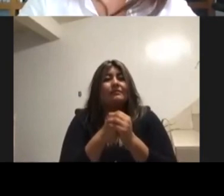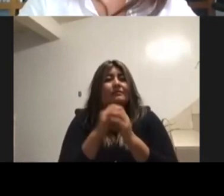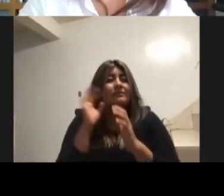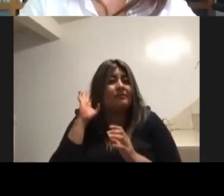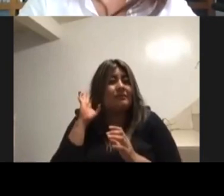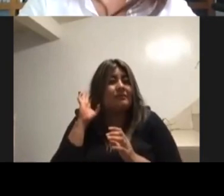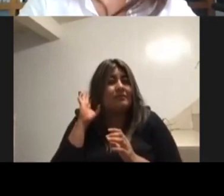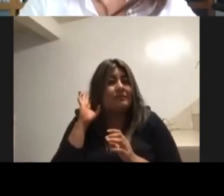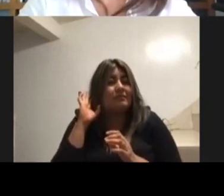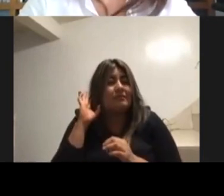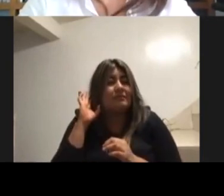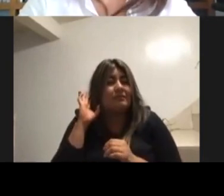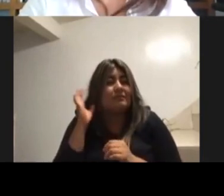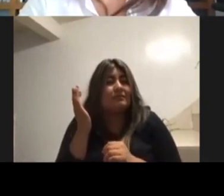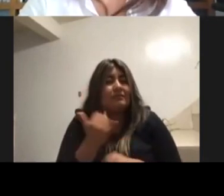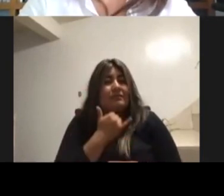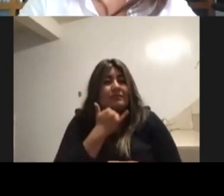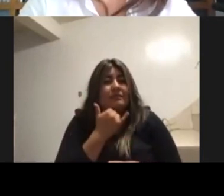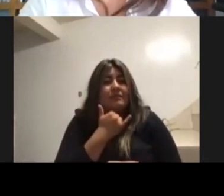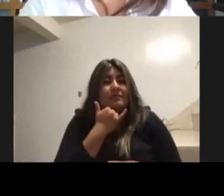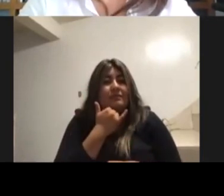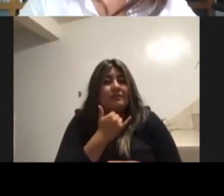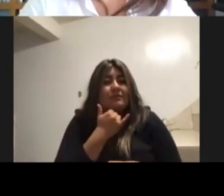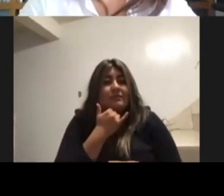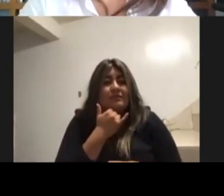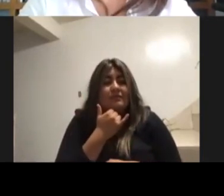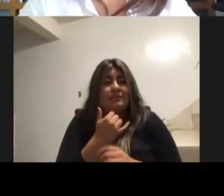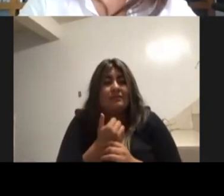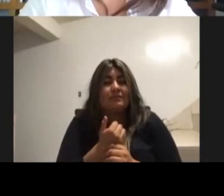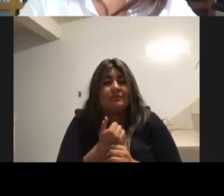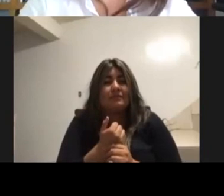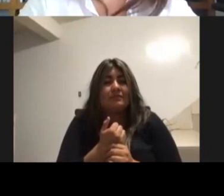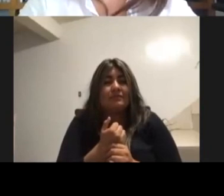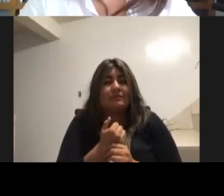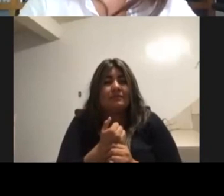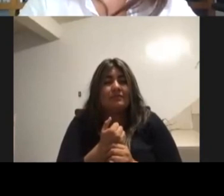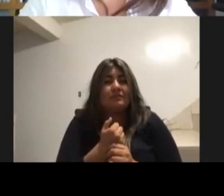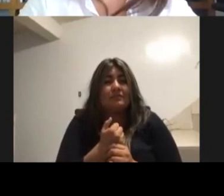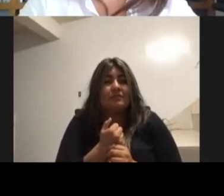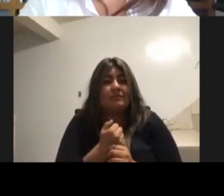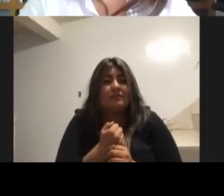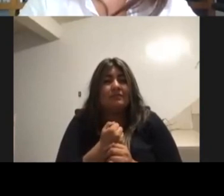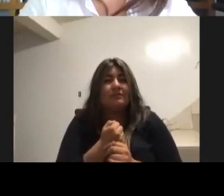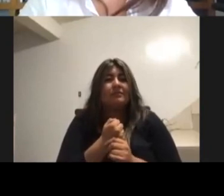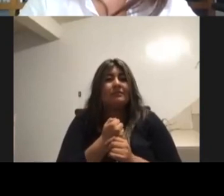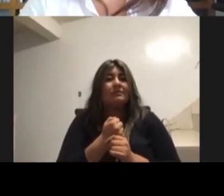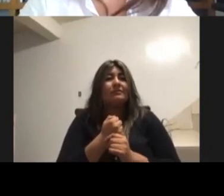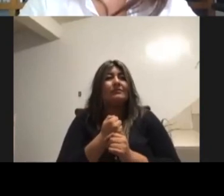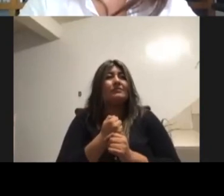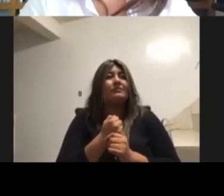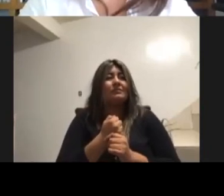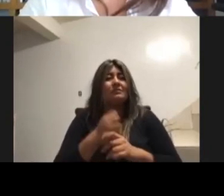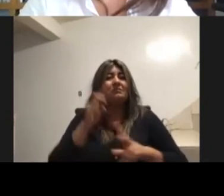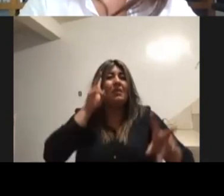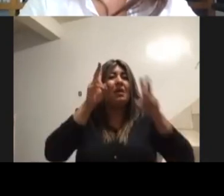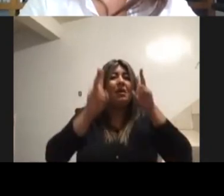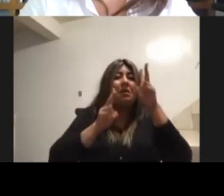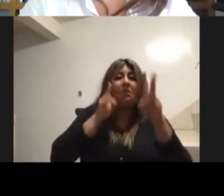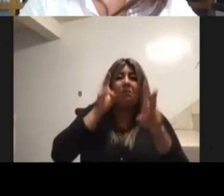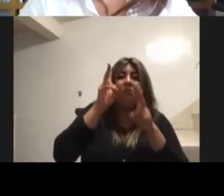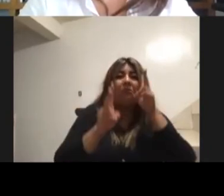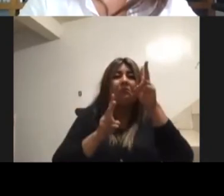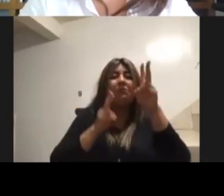más darse una vueltita a la normal de especialización y ver allí cómo se va forjando el